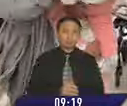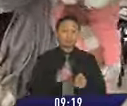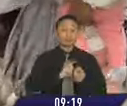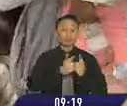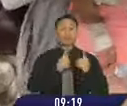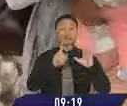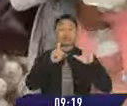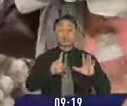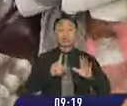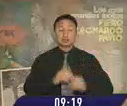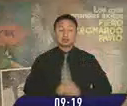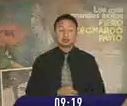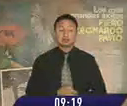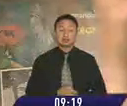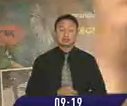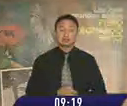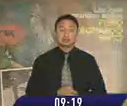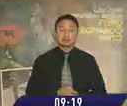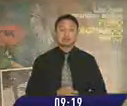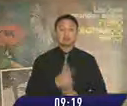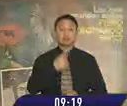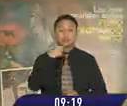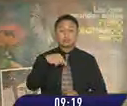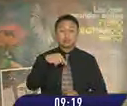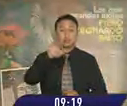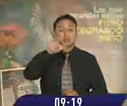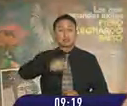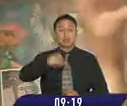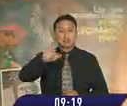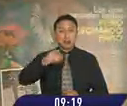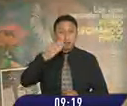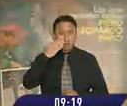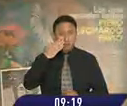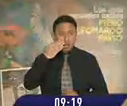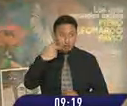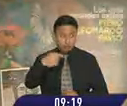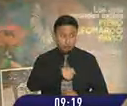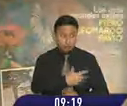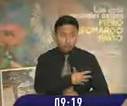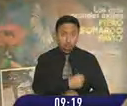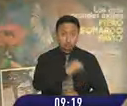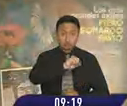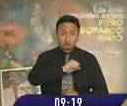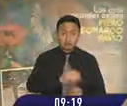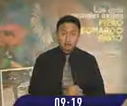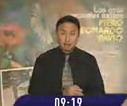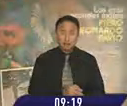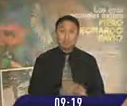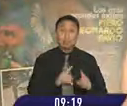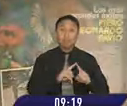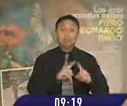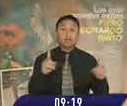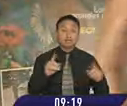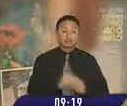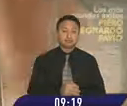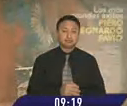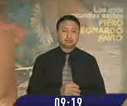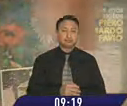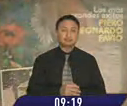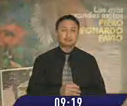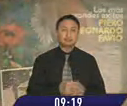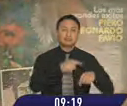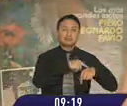6 de cada 10 niños. Porque, como les decía, la mayoría de madres desean amamantar, sin embargo, a través del